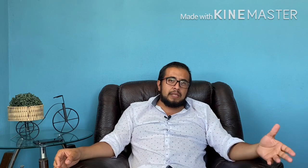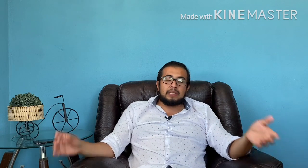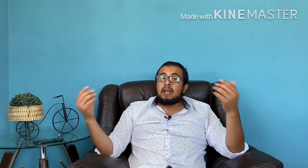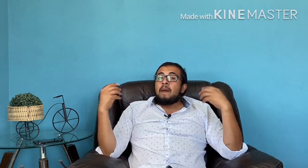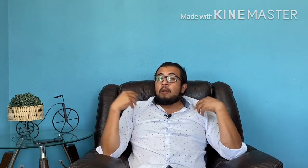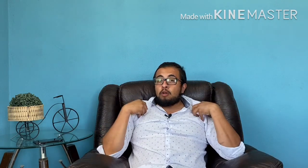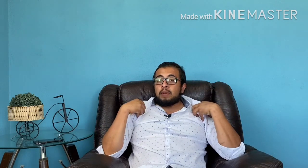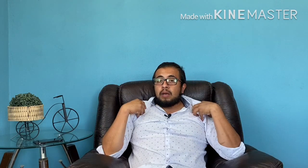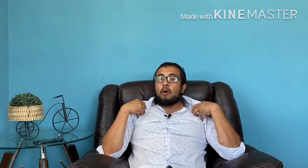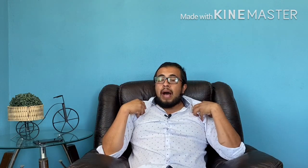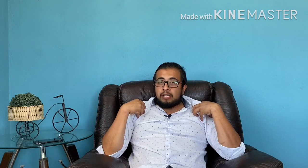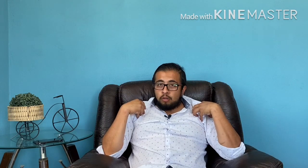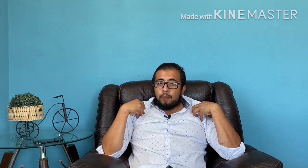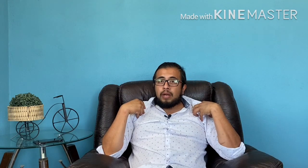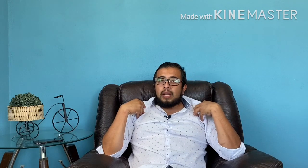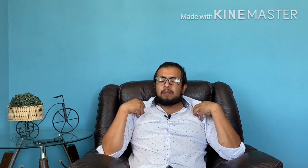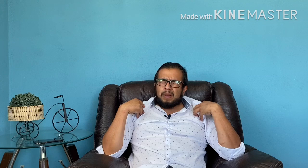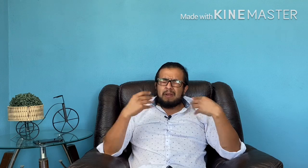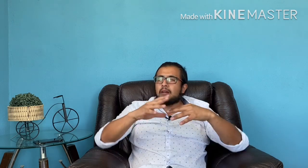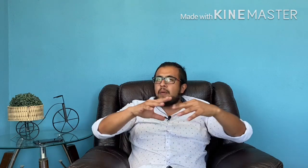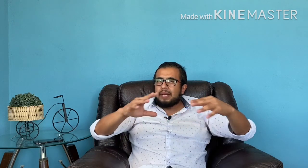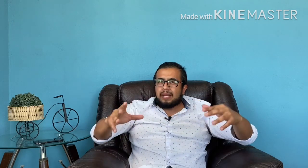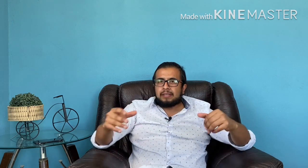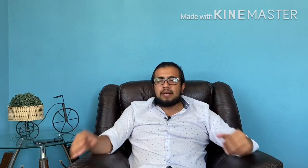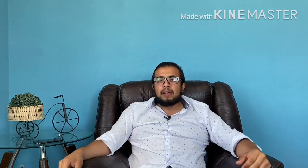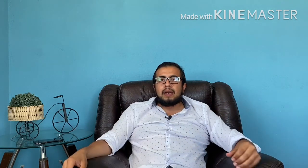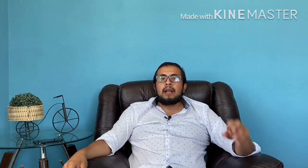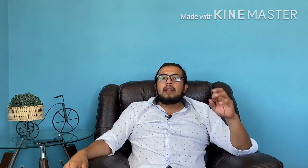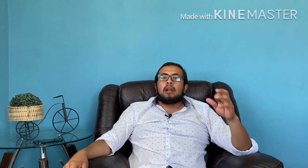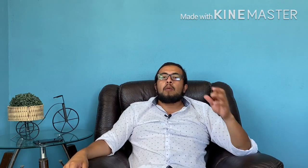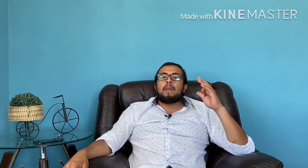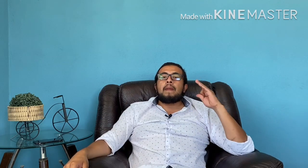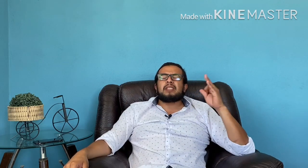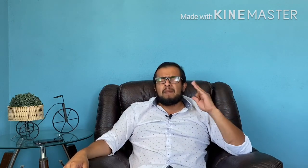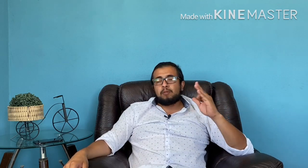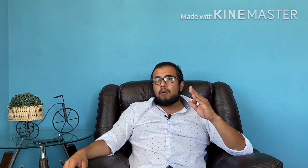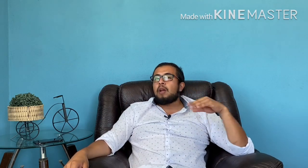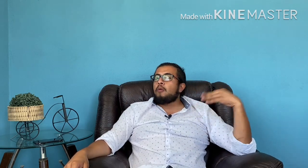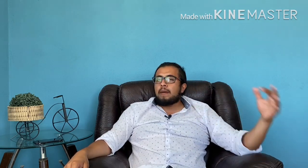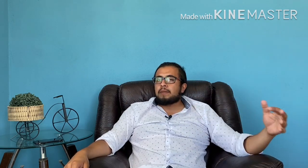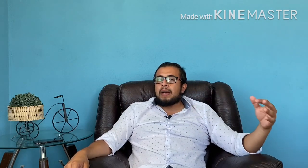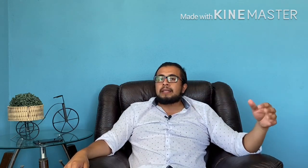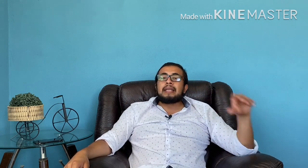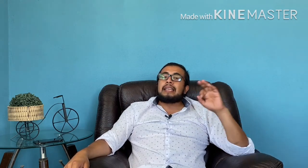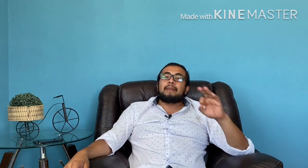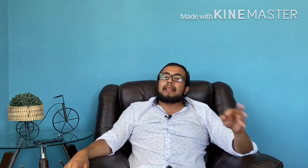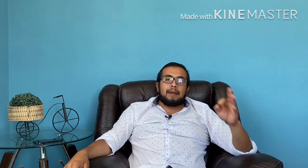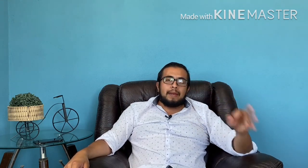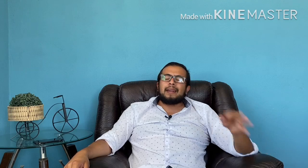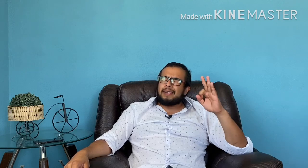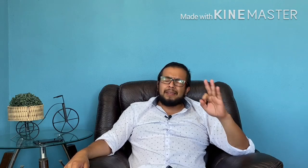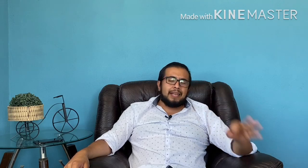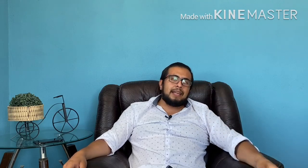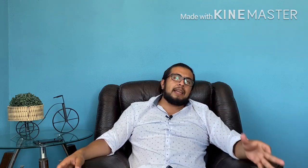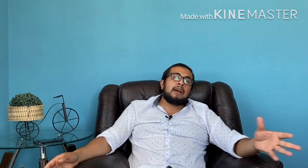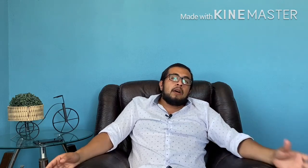siguientes meses. Pero yo me atrevo a suponer, a especular, como me encanta hacer en el canal, que el Comipem se pospone una vez más y va a